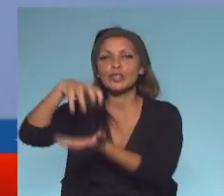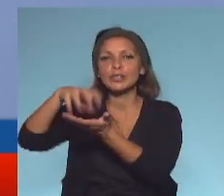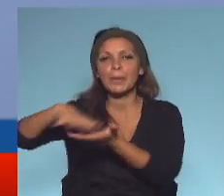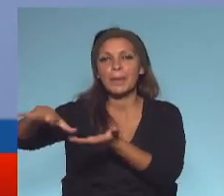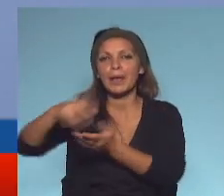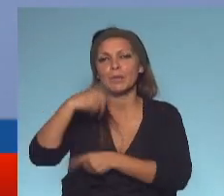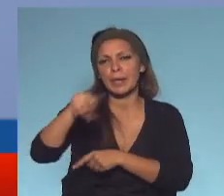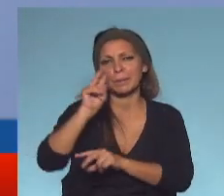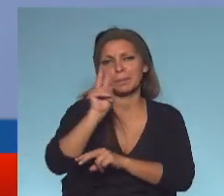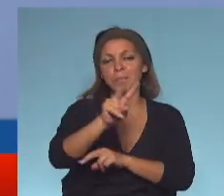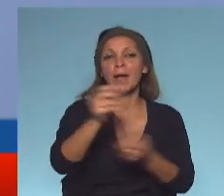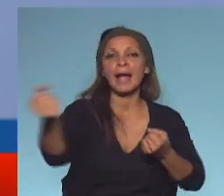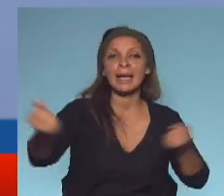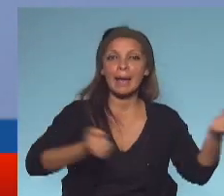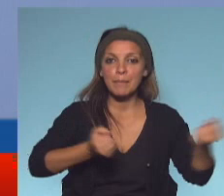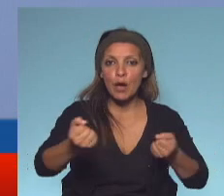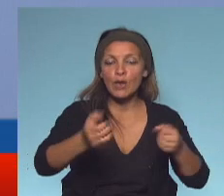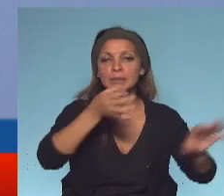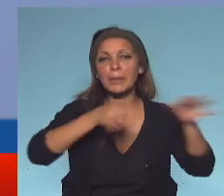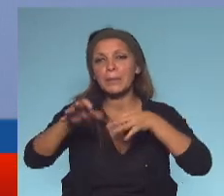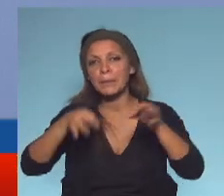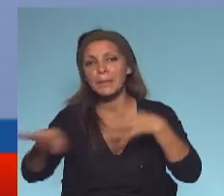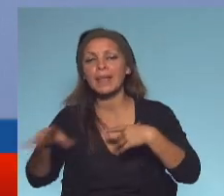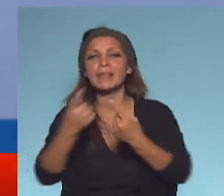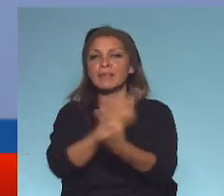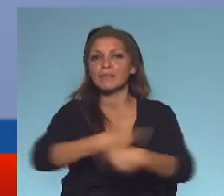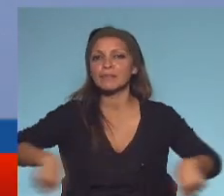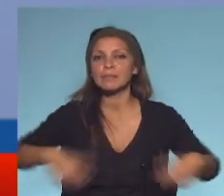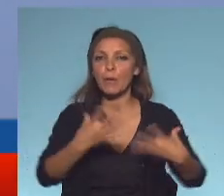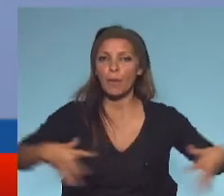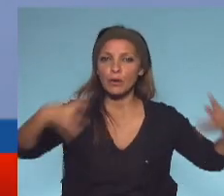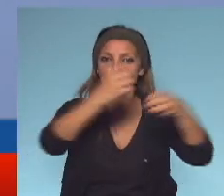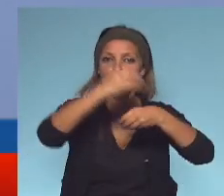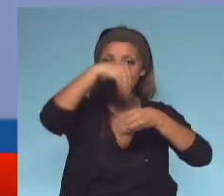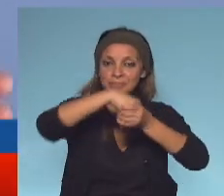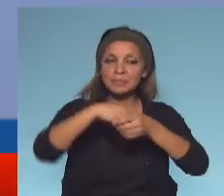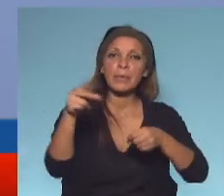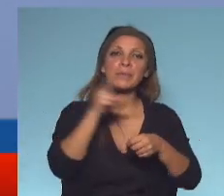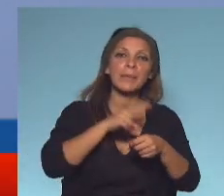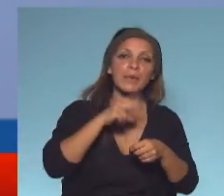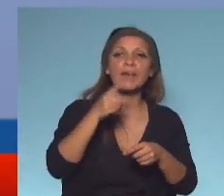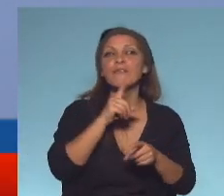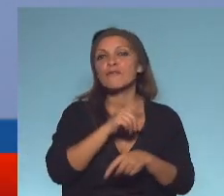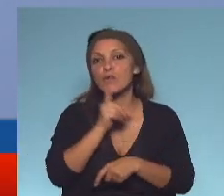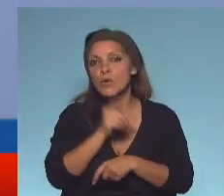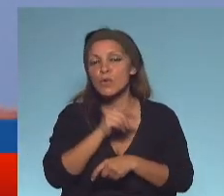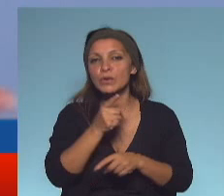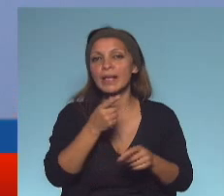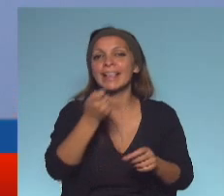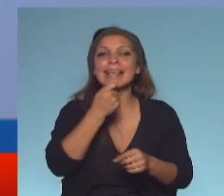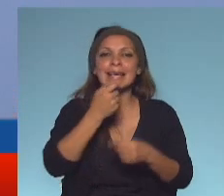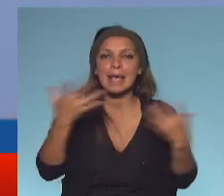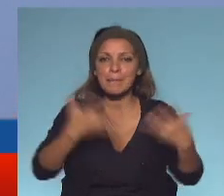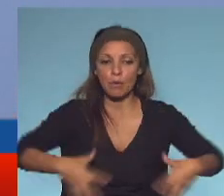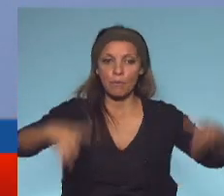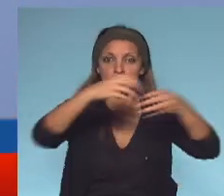que son flotas de camiones que venden, comercializan bolsones de frutas y verduras. Para dar algún ejemplo,